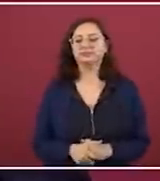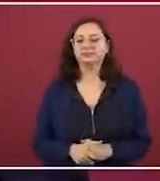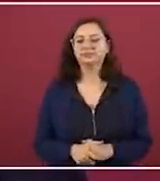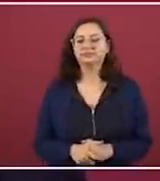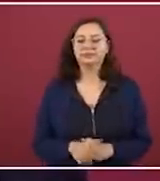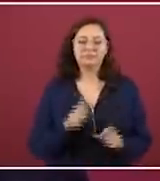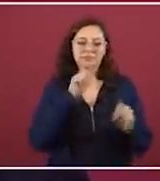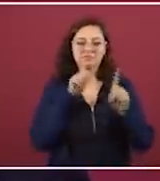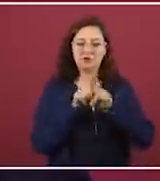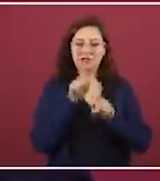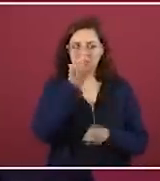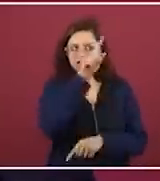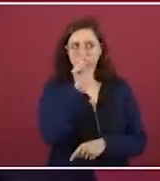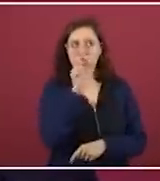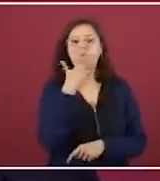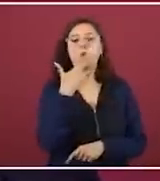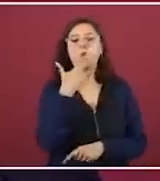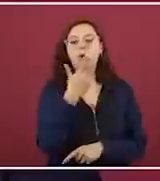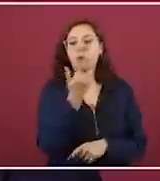Chihuahua,